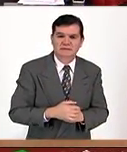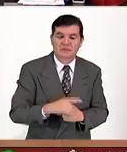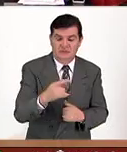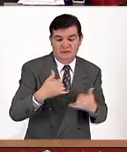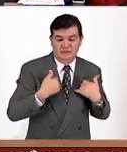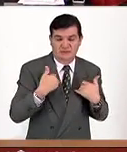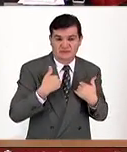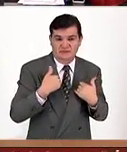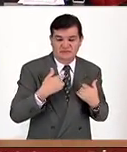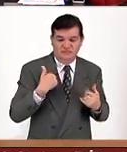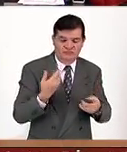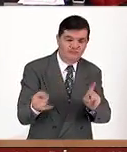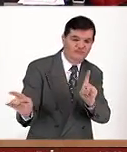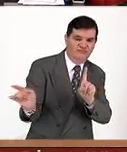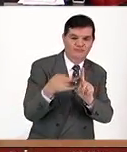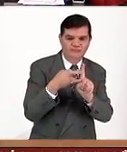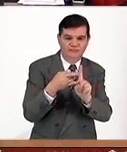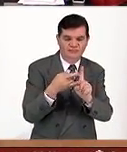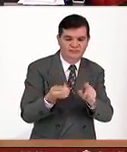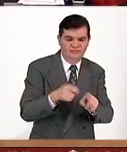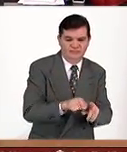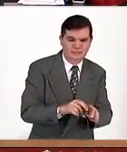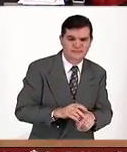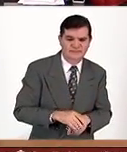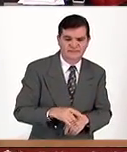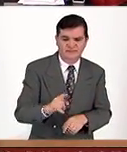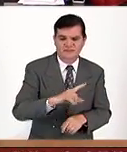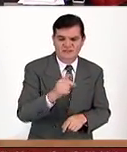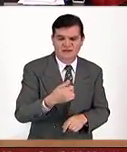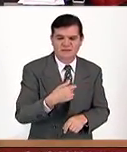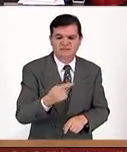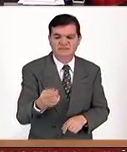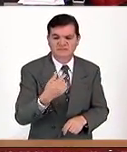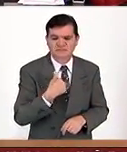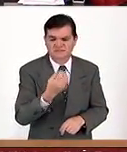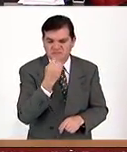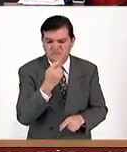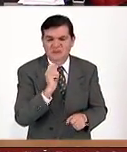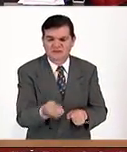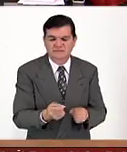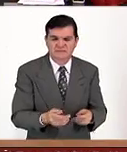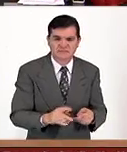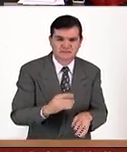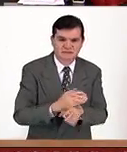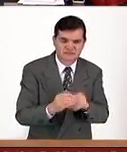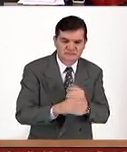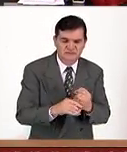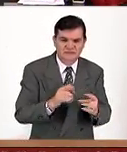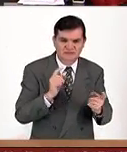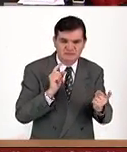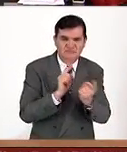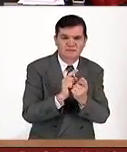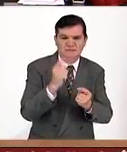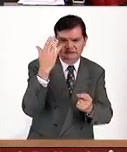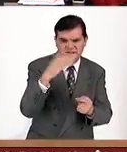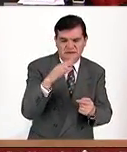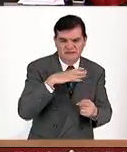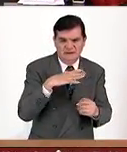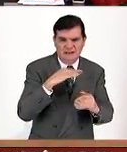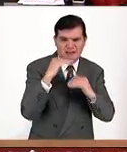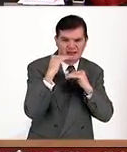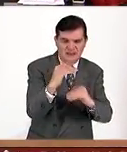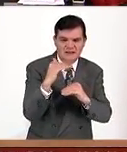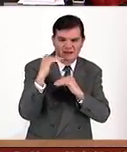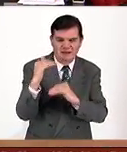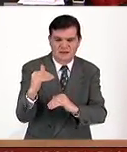el joven se encierra, luego sale y dice, ¿qué hay de cenar? Es decir, hay un acercamiento porque sabe que hay límites